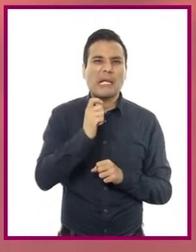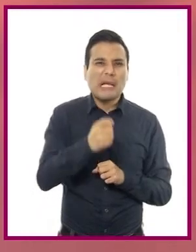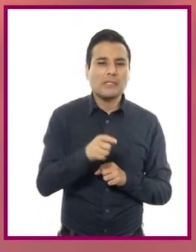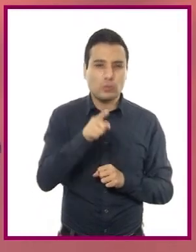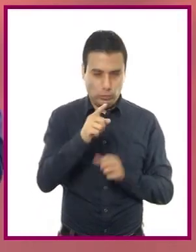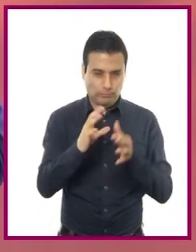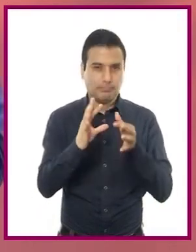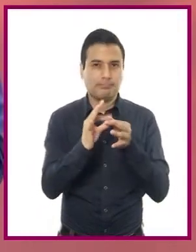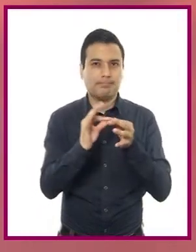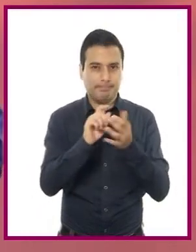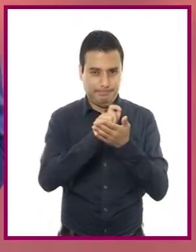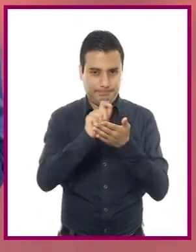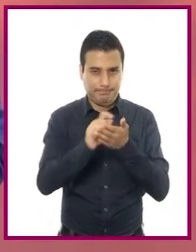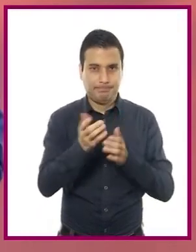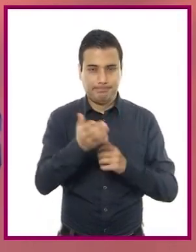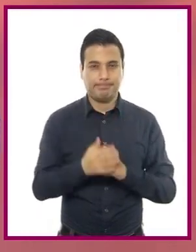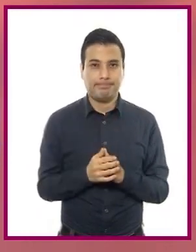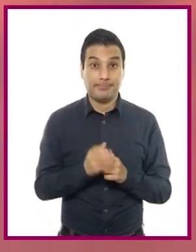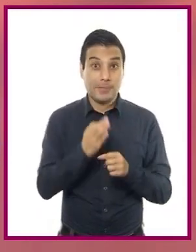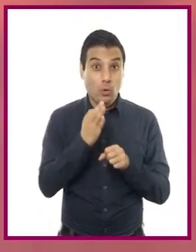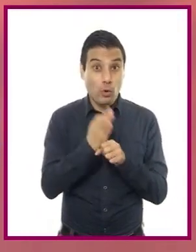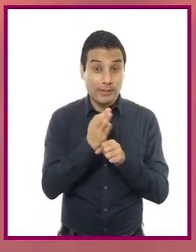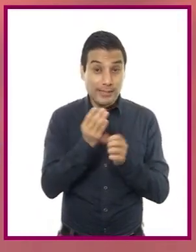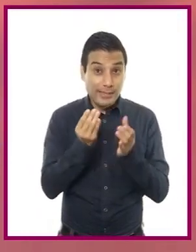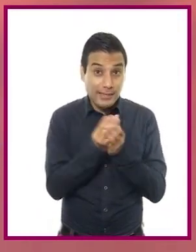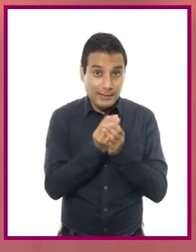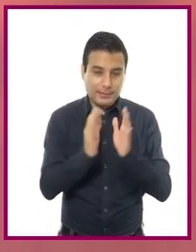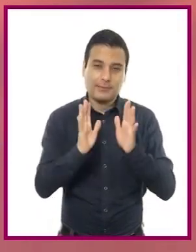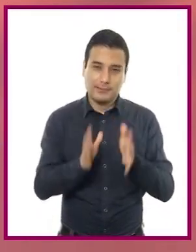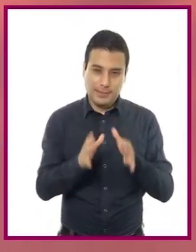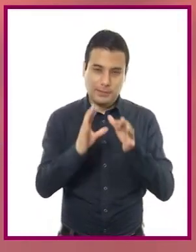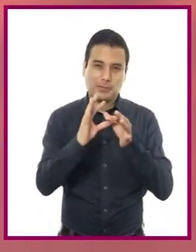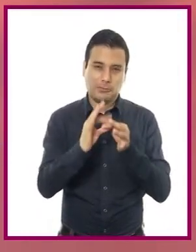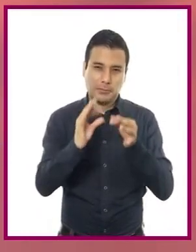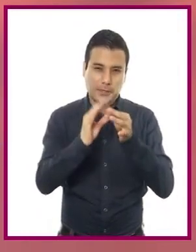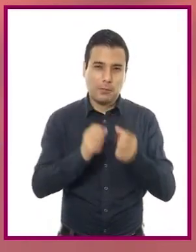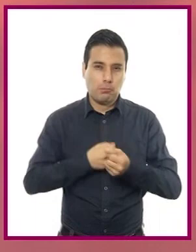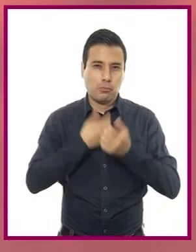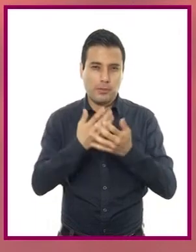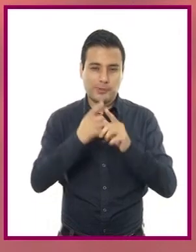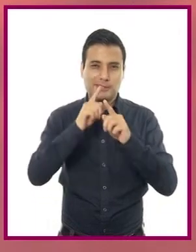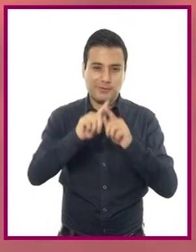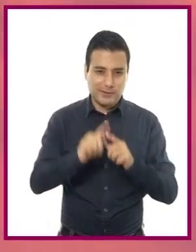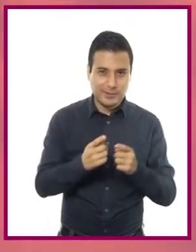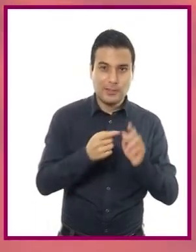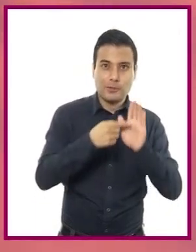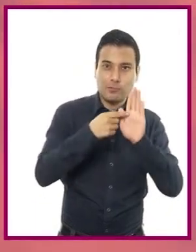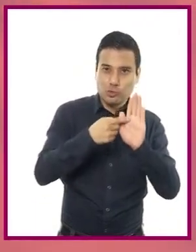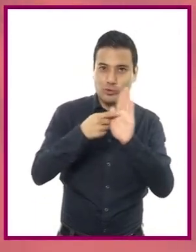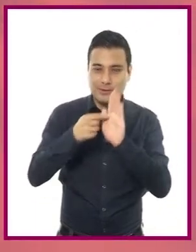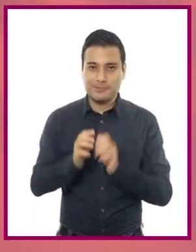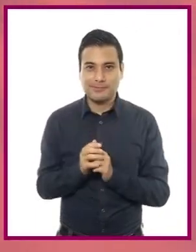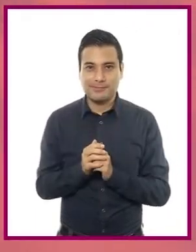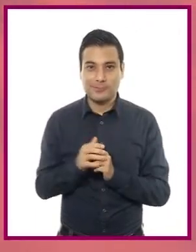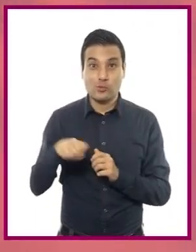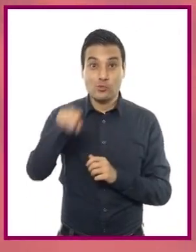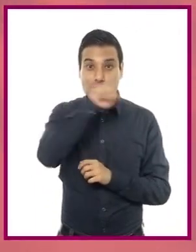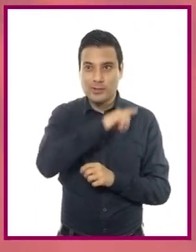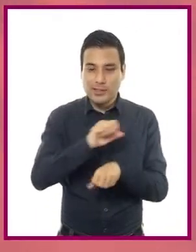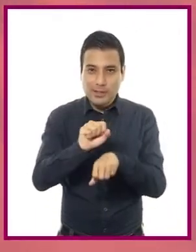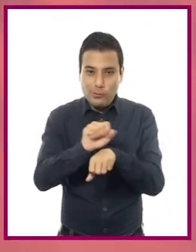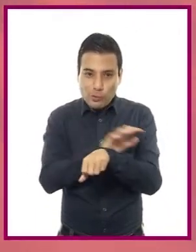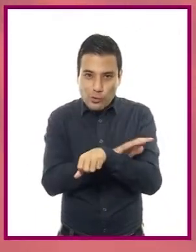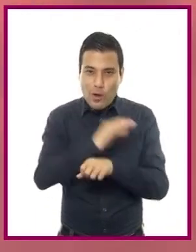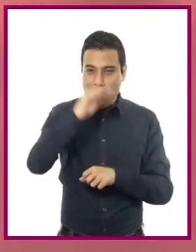interpretación. En esta sesión analizamos distintos poemas y logramos identificar las emociones